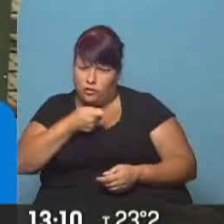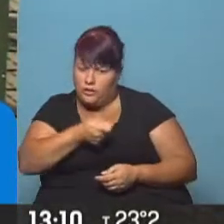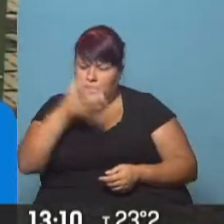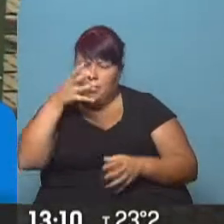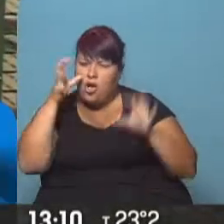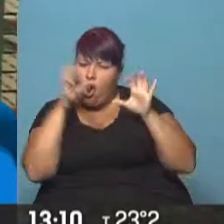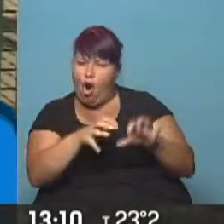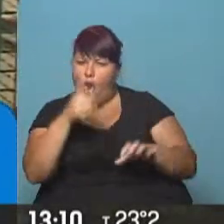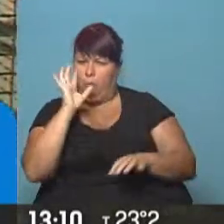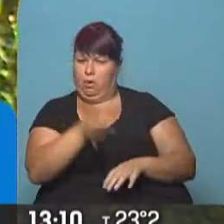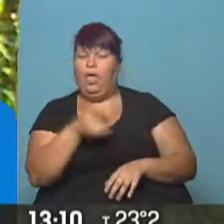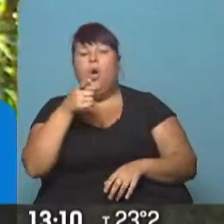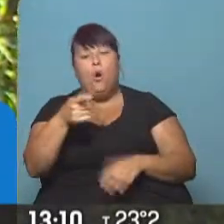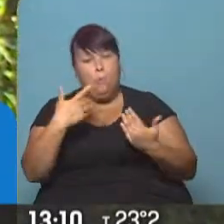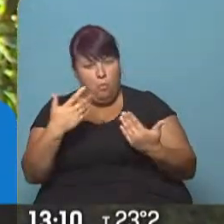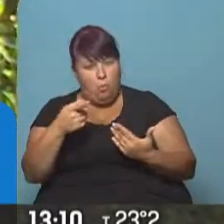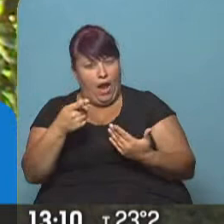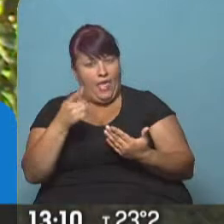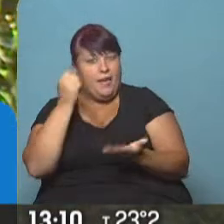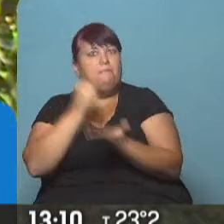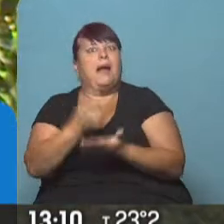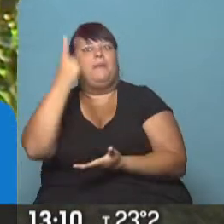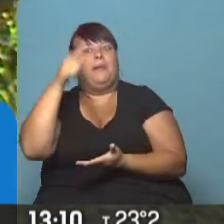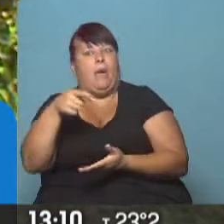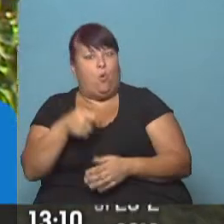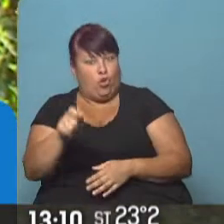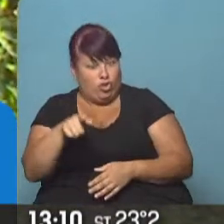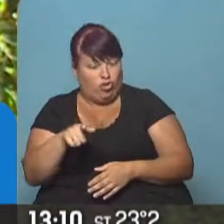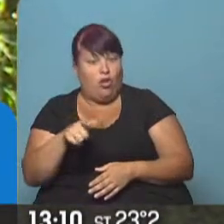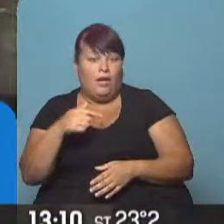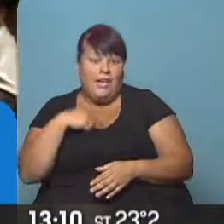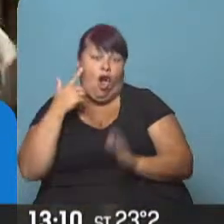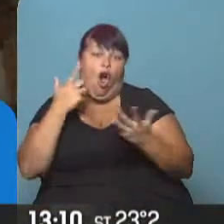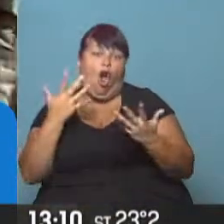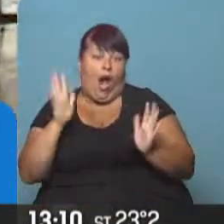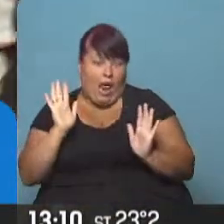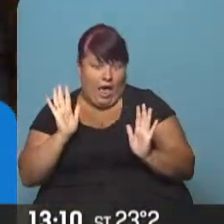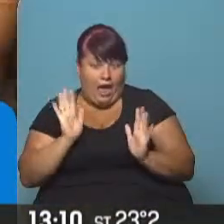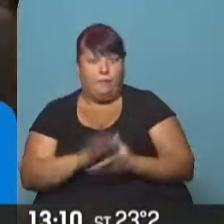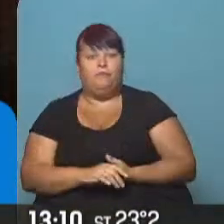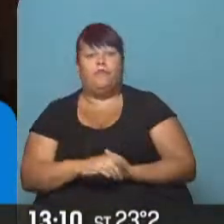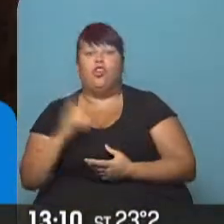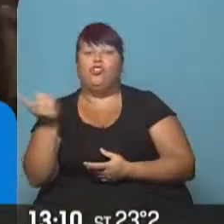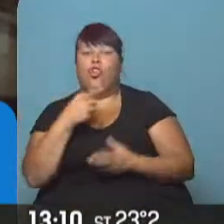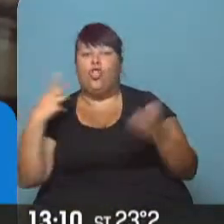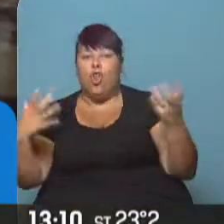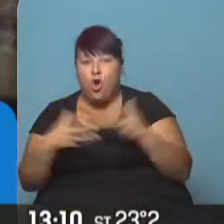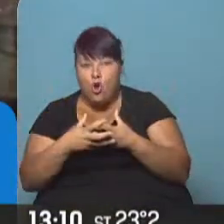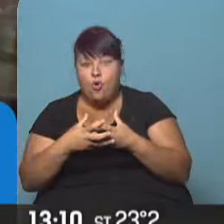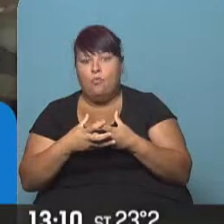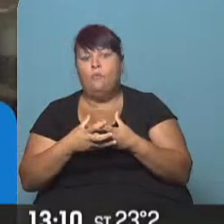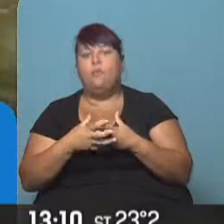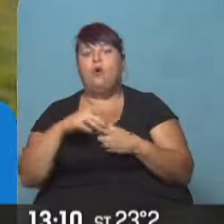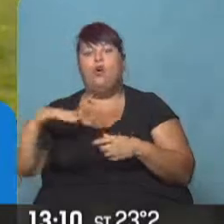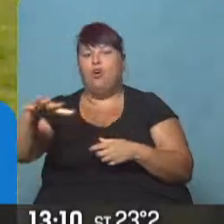odio. ¿Ustedes pueden llegar a sentar un precedente con este juicio? Eso es lo que esperamos, que todas las organizaciones, ¿no? Del